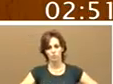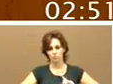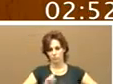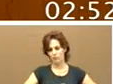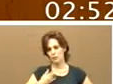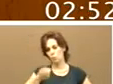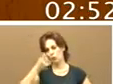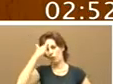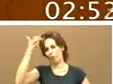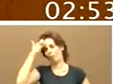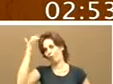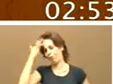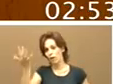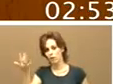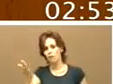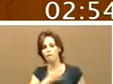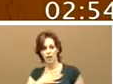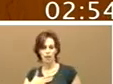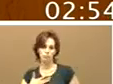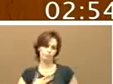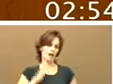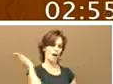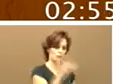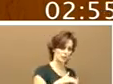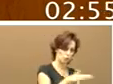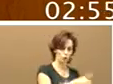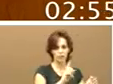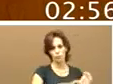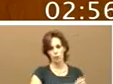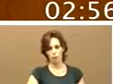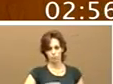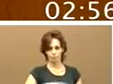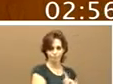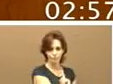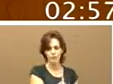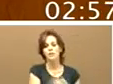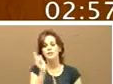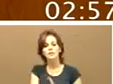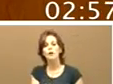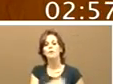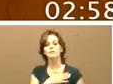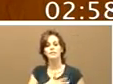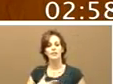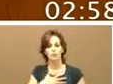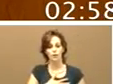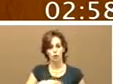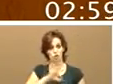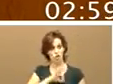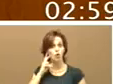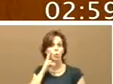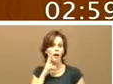la Comunidad Autónoma de Cataluña, se pretende. También despejo dudas y me satisface, señor Vara,